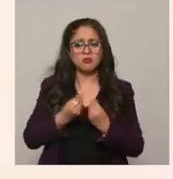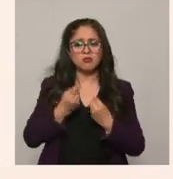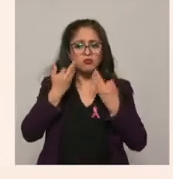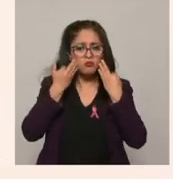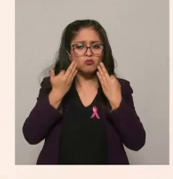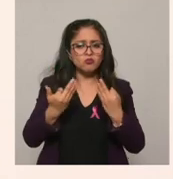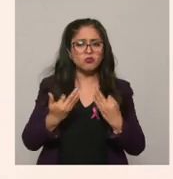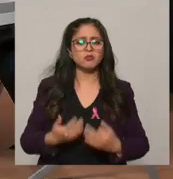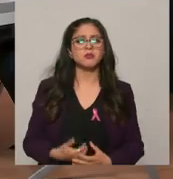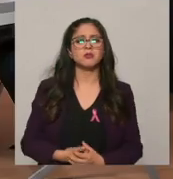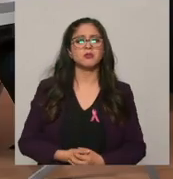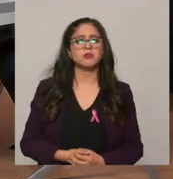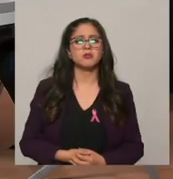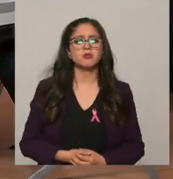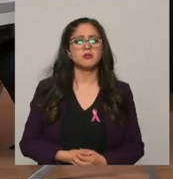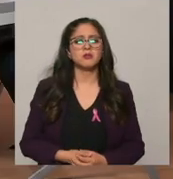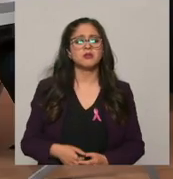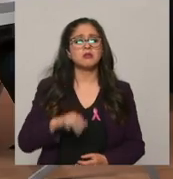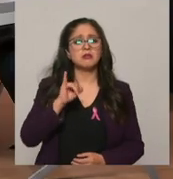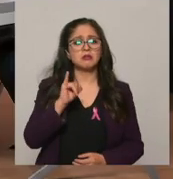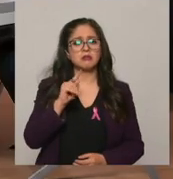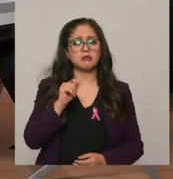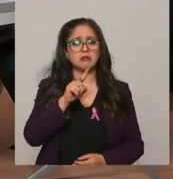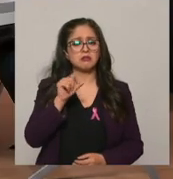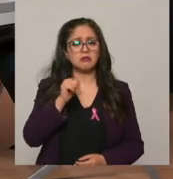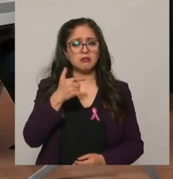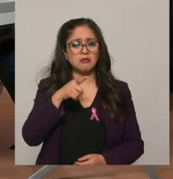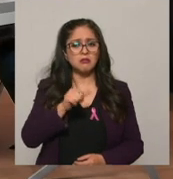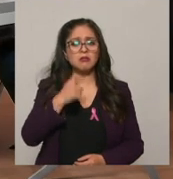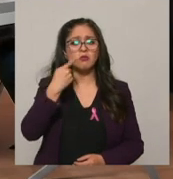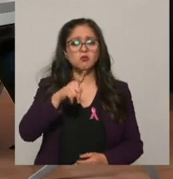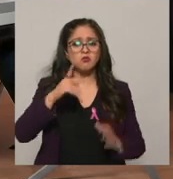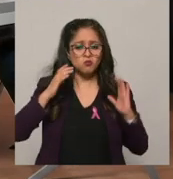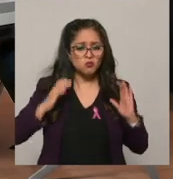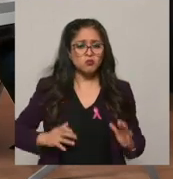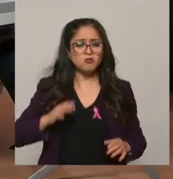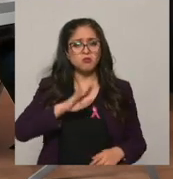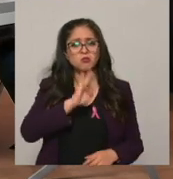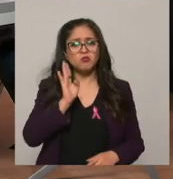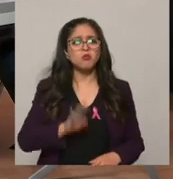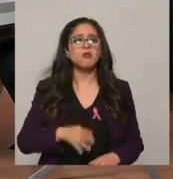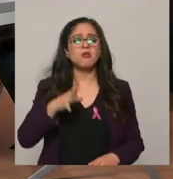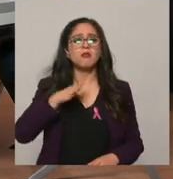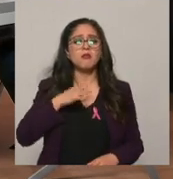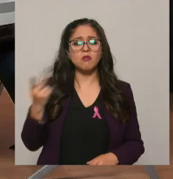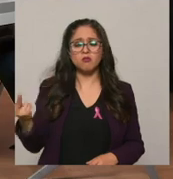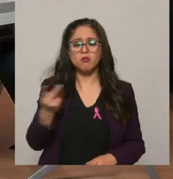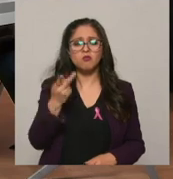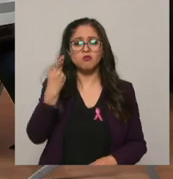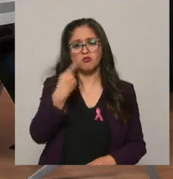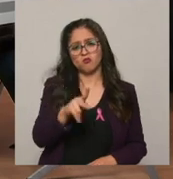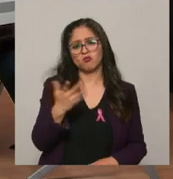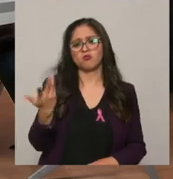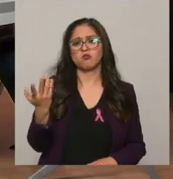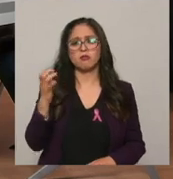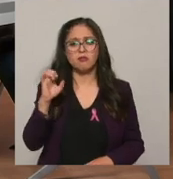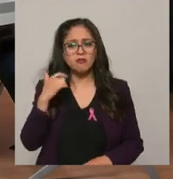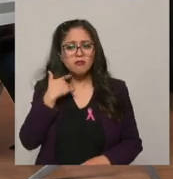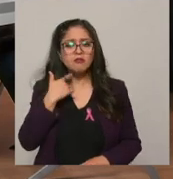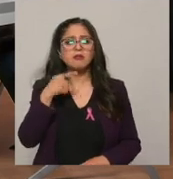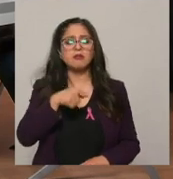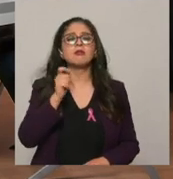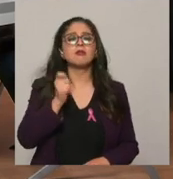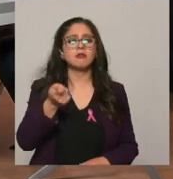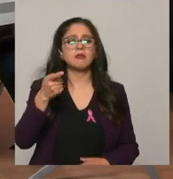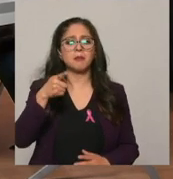Sí, en el caso de Itzayana aparece su cuerpo sin vida y ahí estaba su pareja y claramente, bueno, él es quien